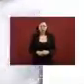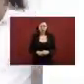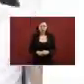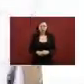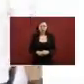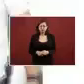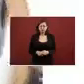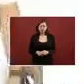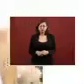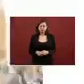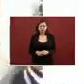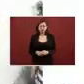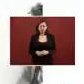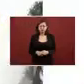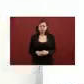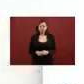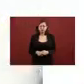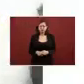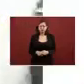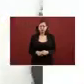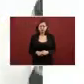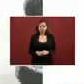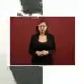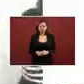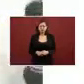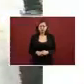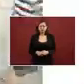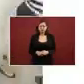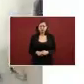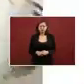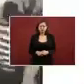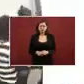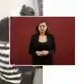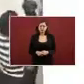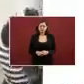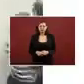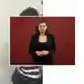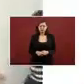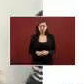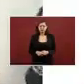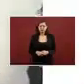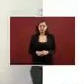Tranquilo, señora. Venga, tranquilo, salga aquí, venga. Tranquilo.